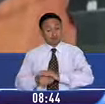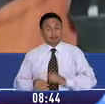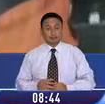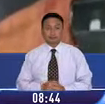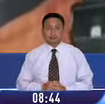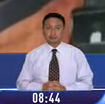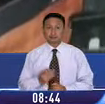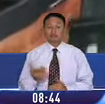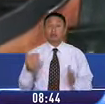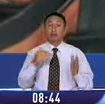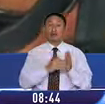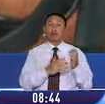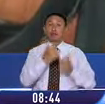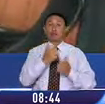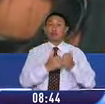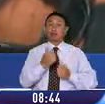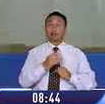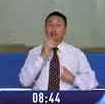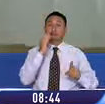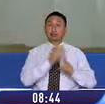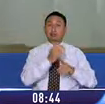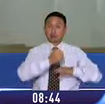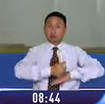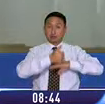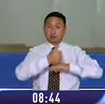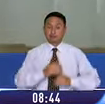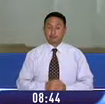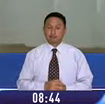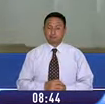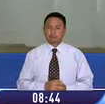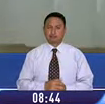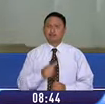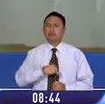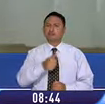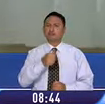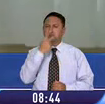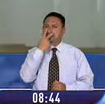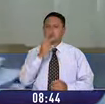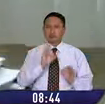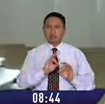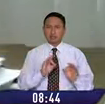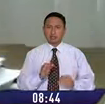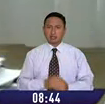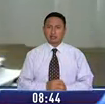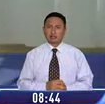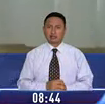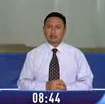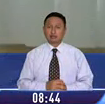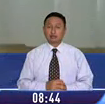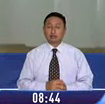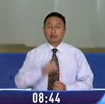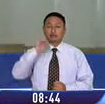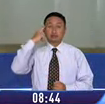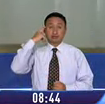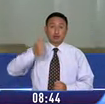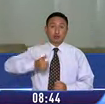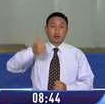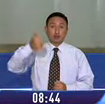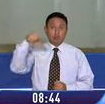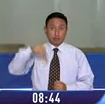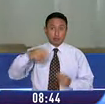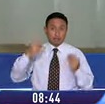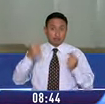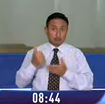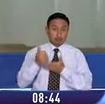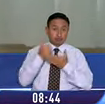críticas hacia las autoridades. Lo que tampoco se ve a simple vista, sí, tampoco es que el Estado tenga una capacidad de reacción inmediata,